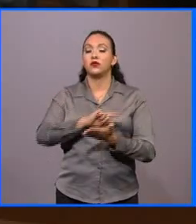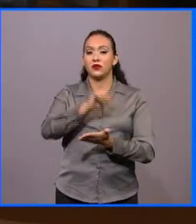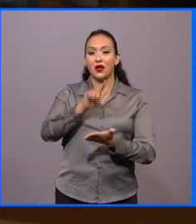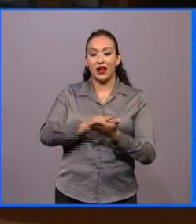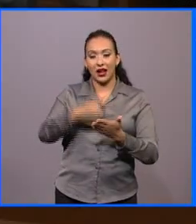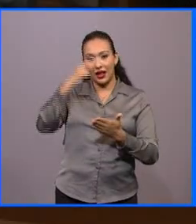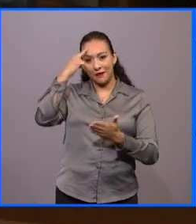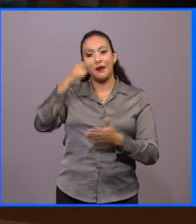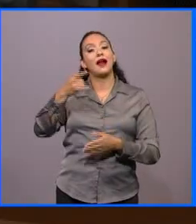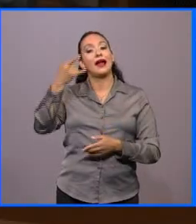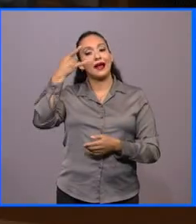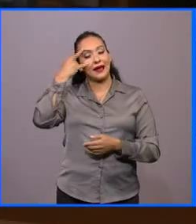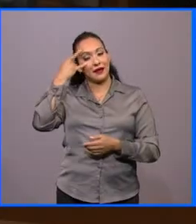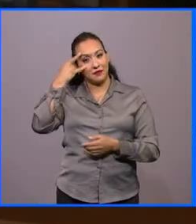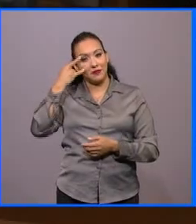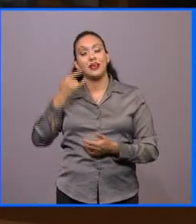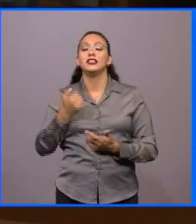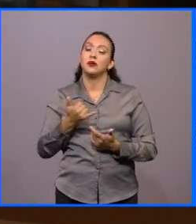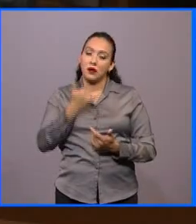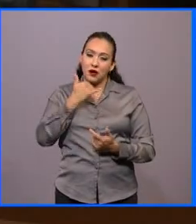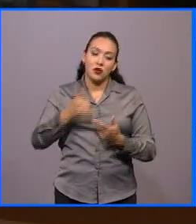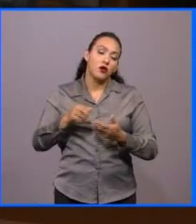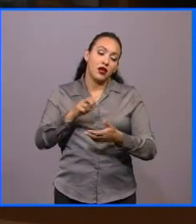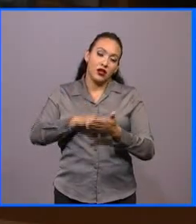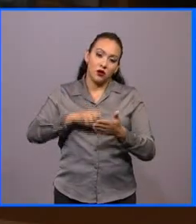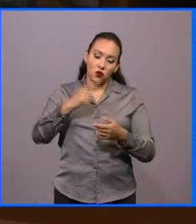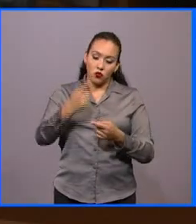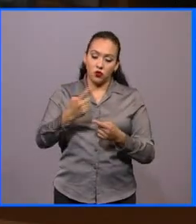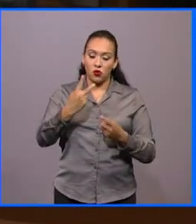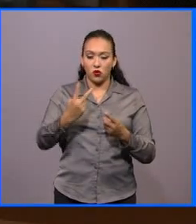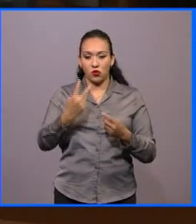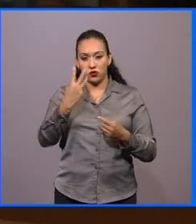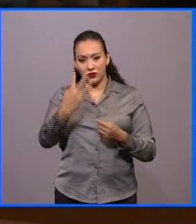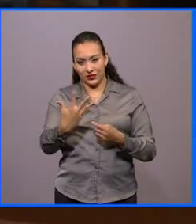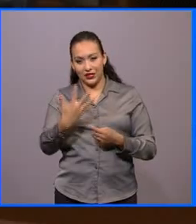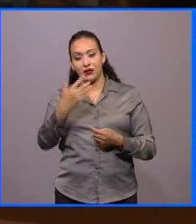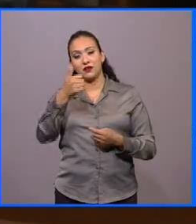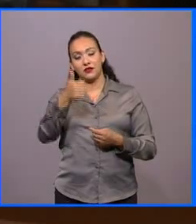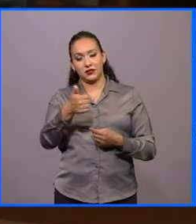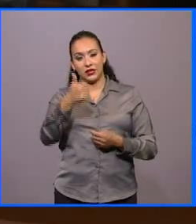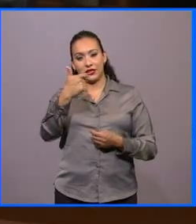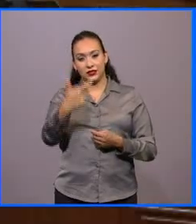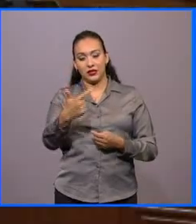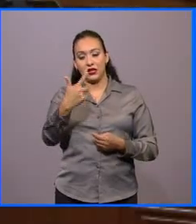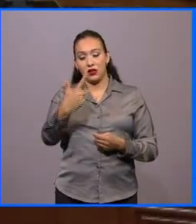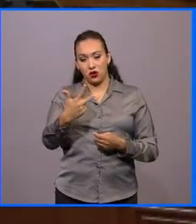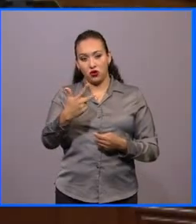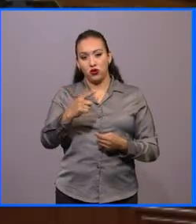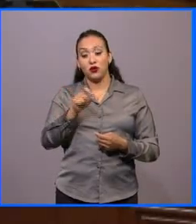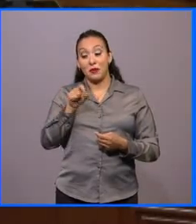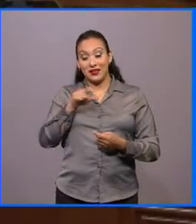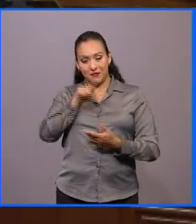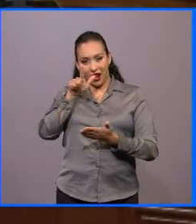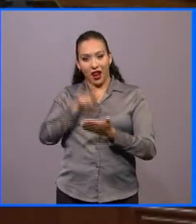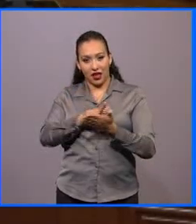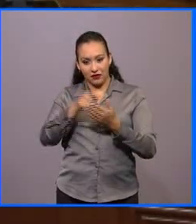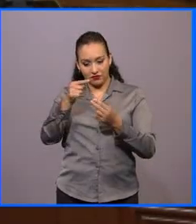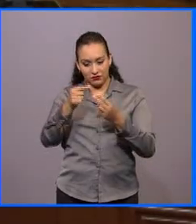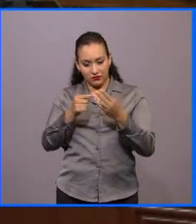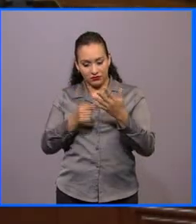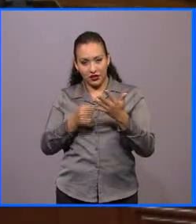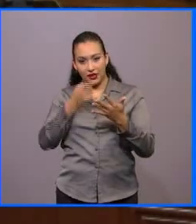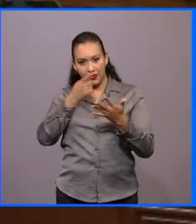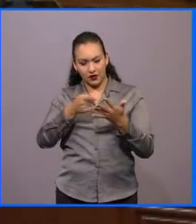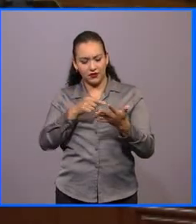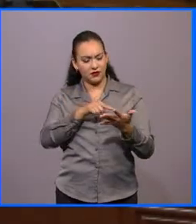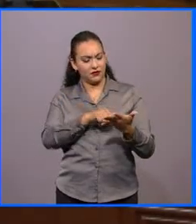Amnistía de Campeche, así como de los artículos 1, 2, 5, 6, 7 y 8 de esa ley, pues rechazó que